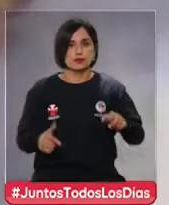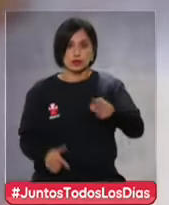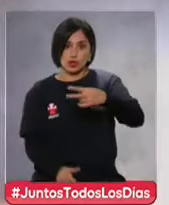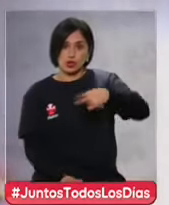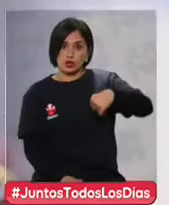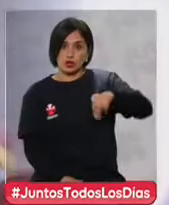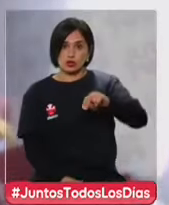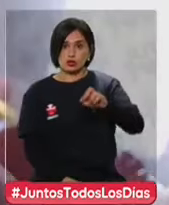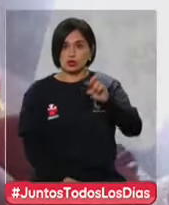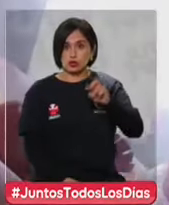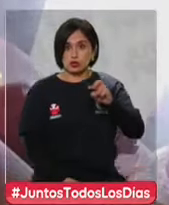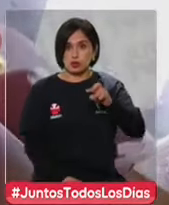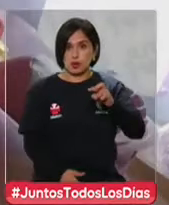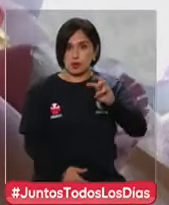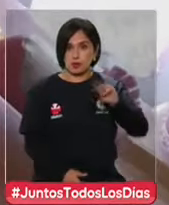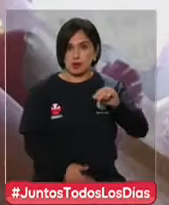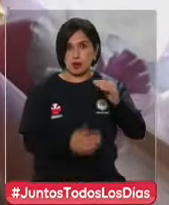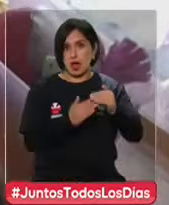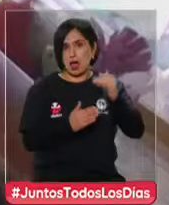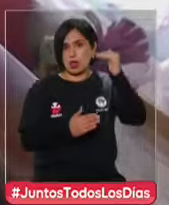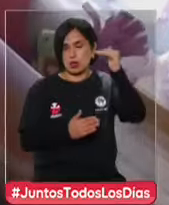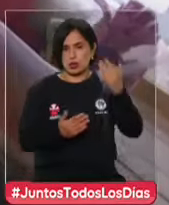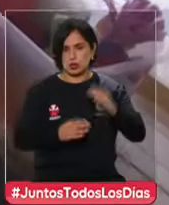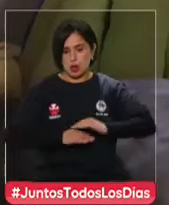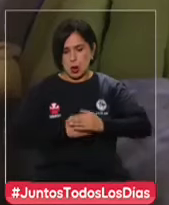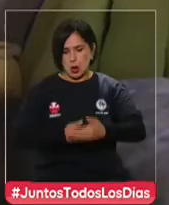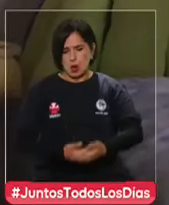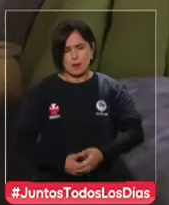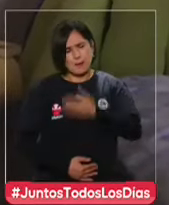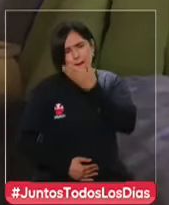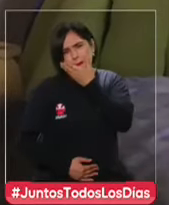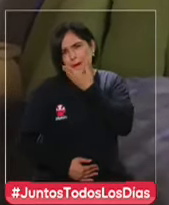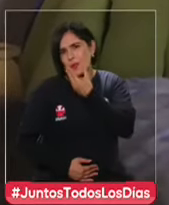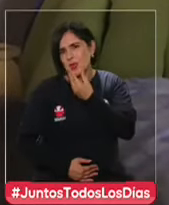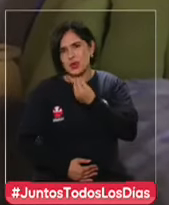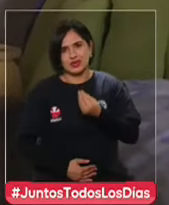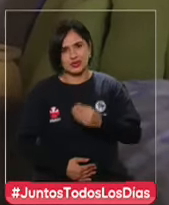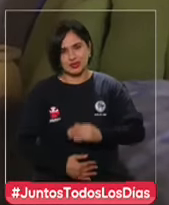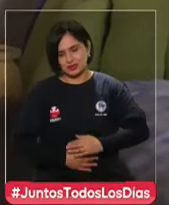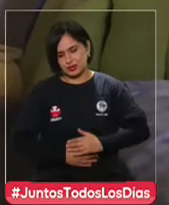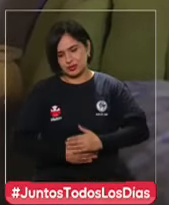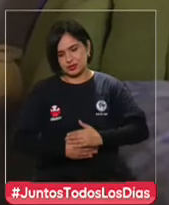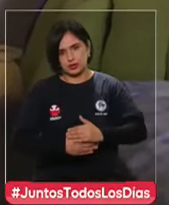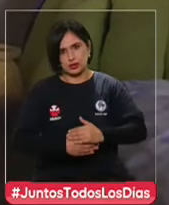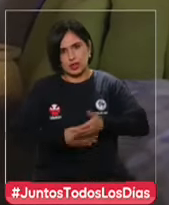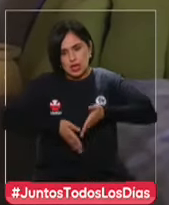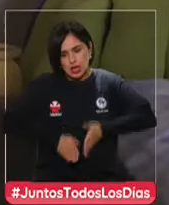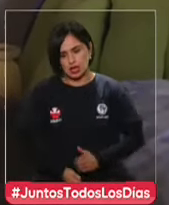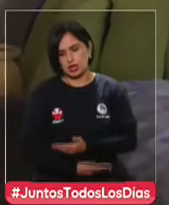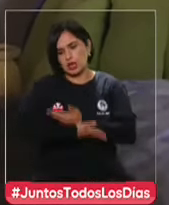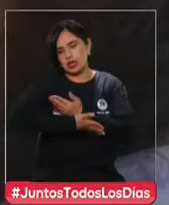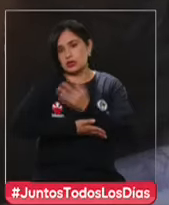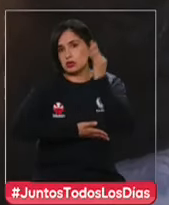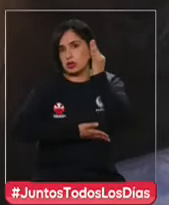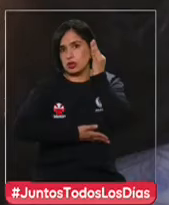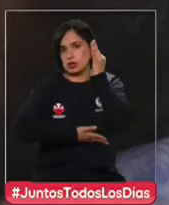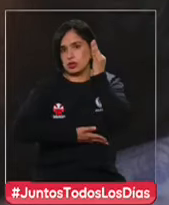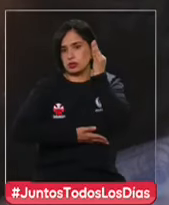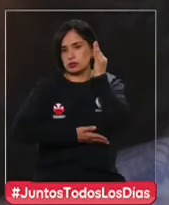Nosotros fuimos papás adultos. Tuvimos un embarazo precioso y llega una hija que uno no esperaba.